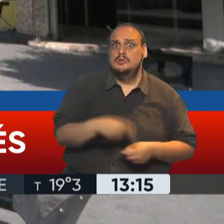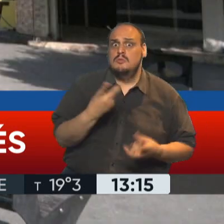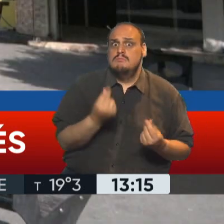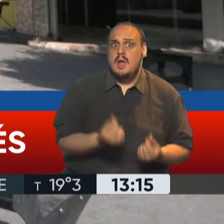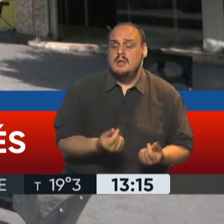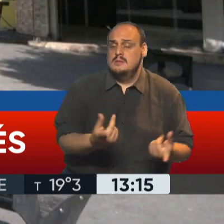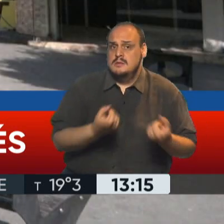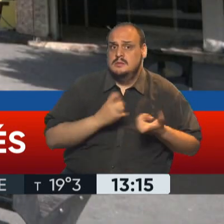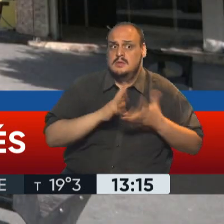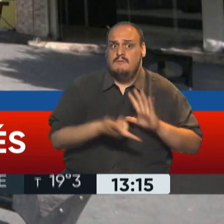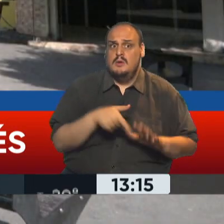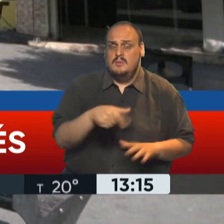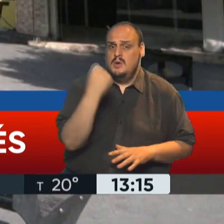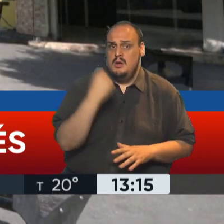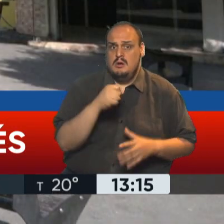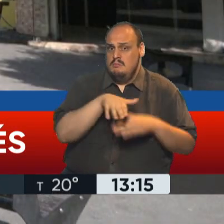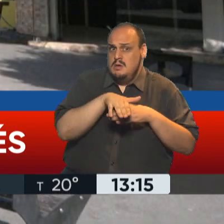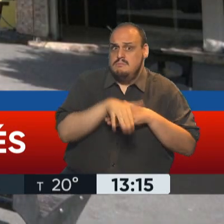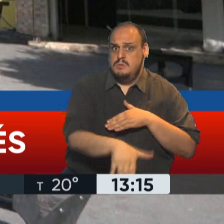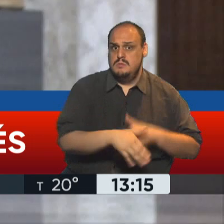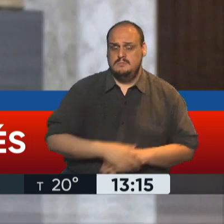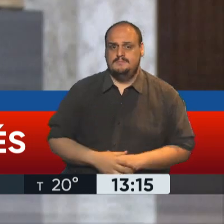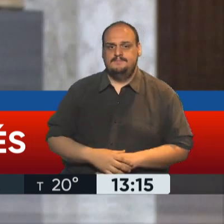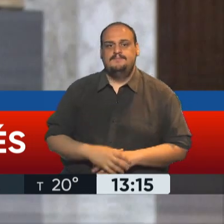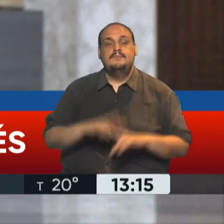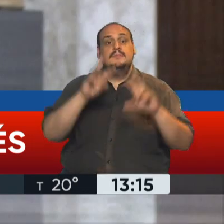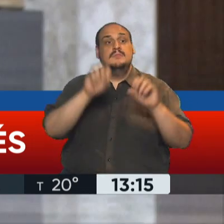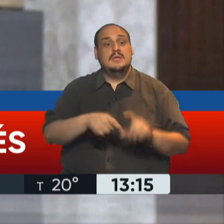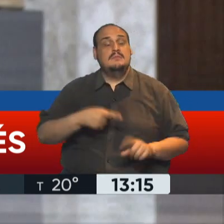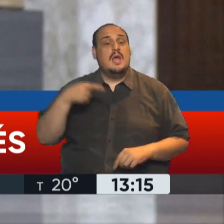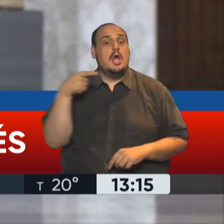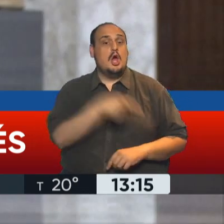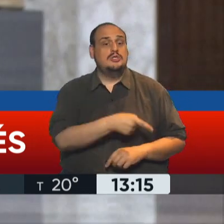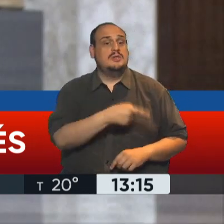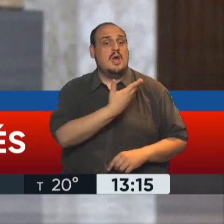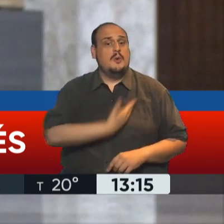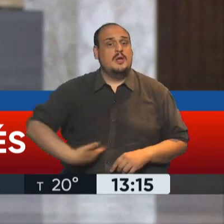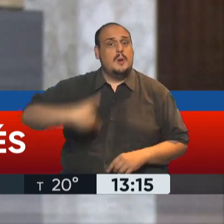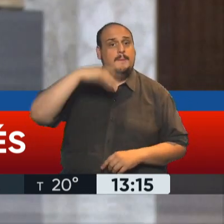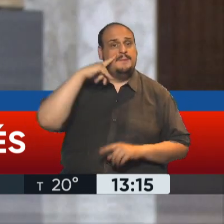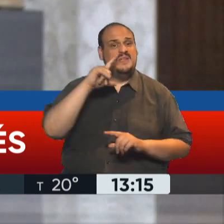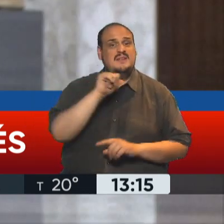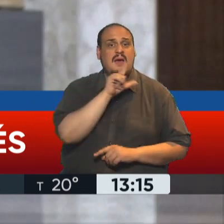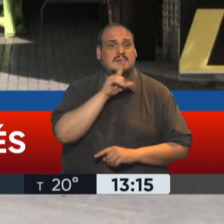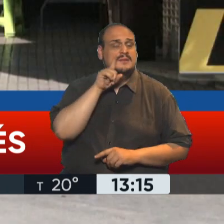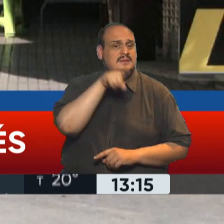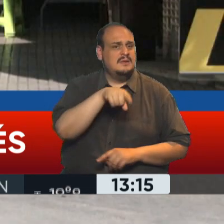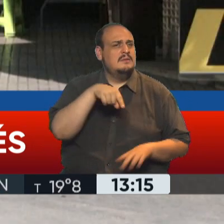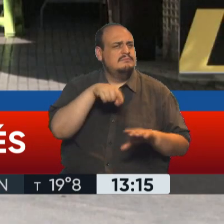una economía en estado terminal. El torniquete contra el gobierno de Mikati podría profundizarse.